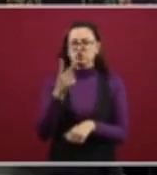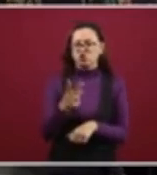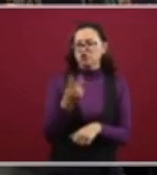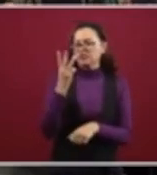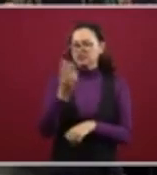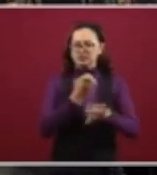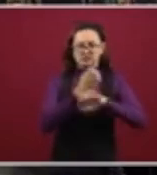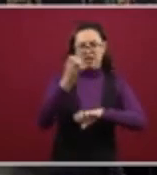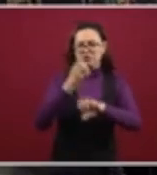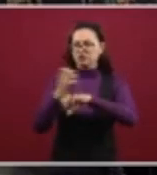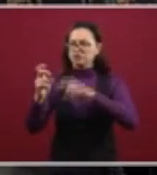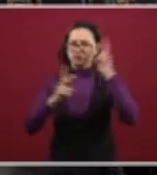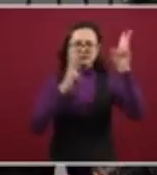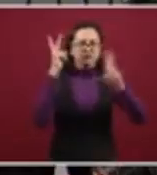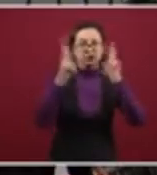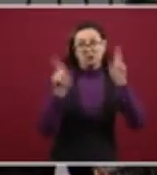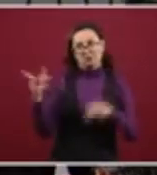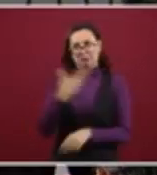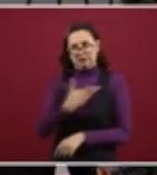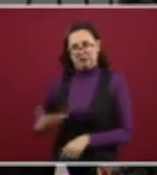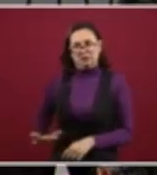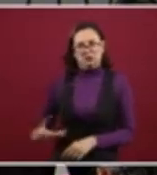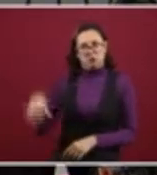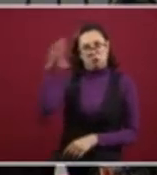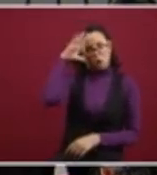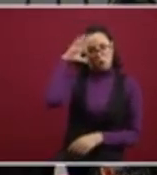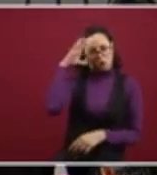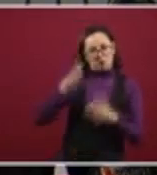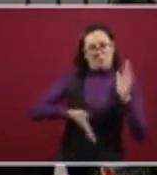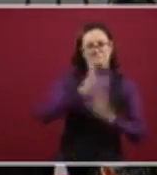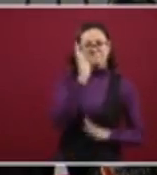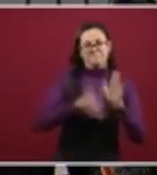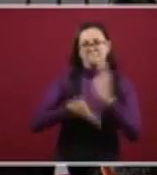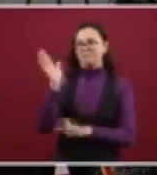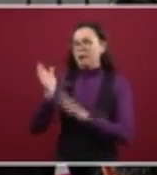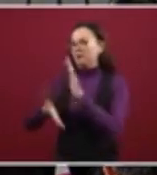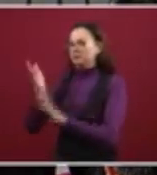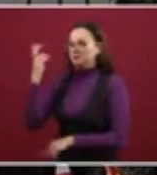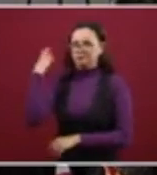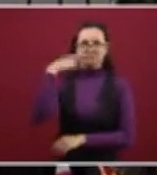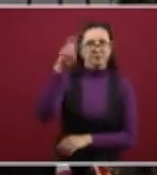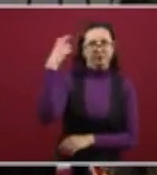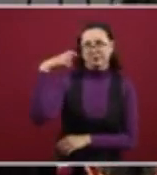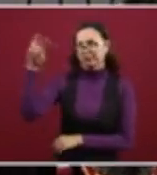pero por ahí casi estamos muy, muy cerca de los viajes al